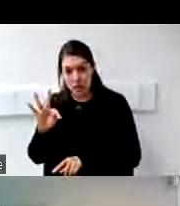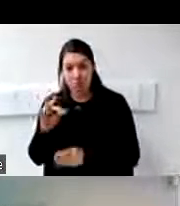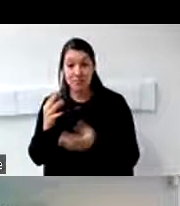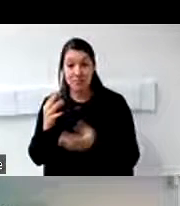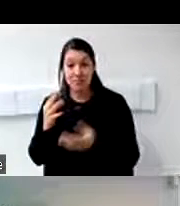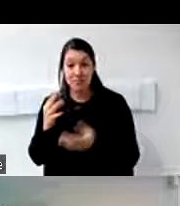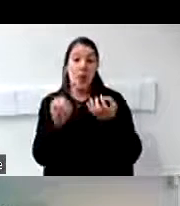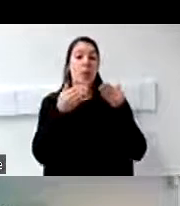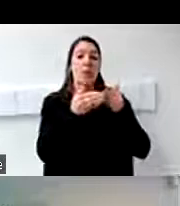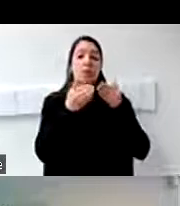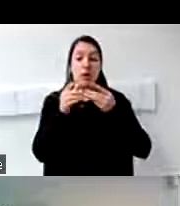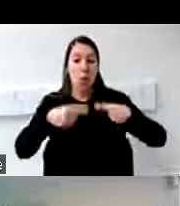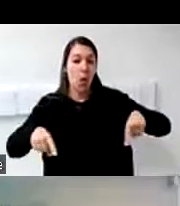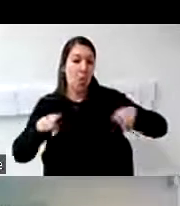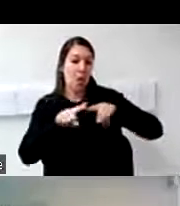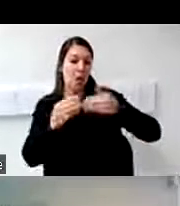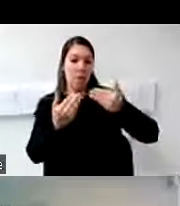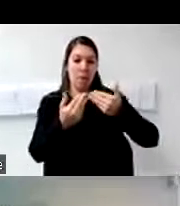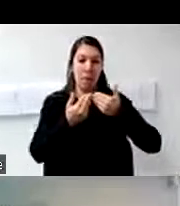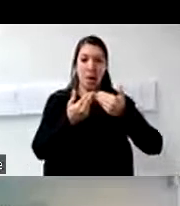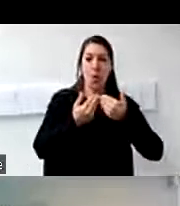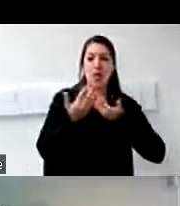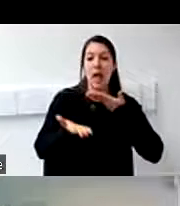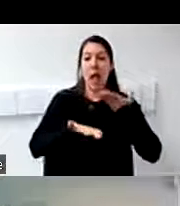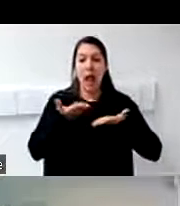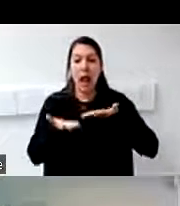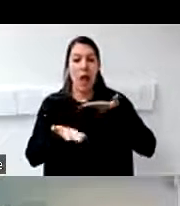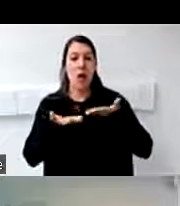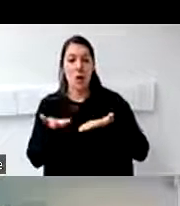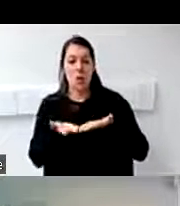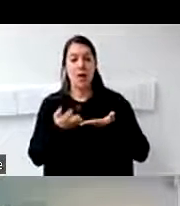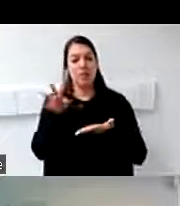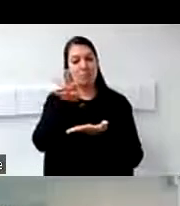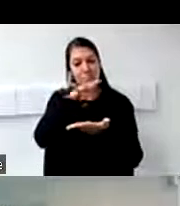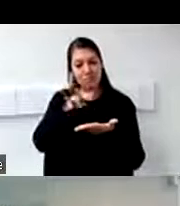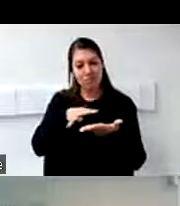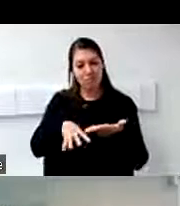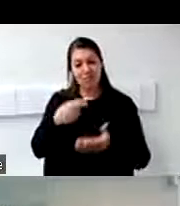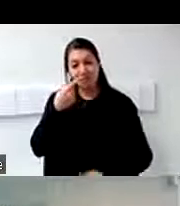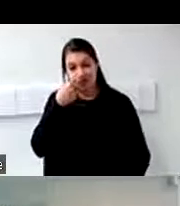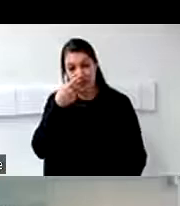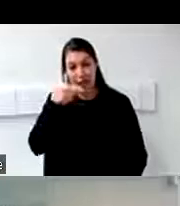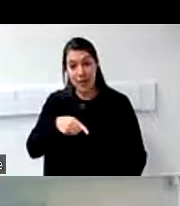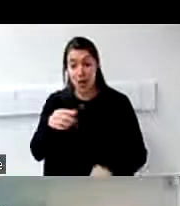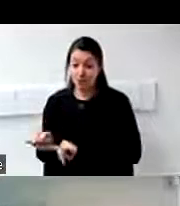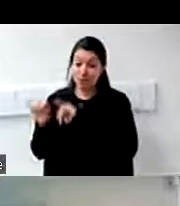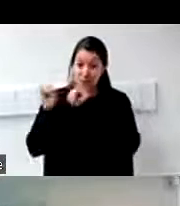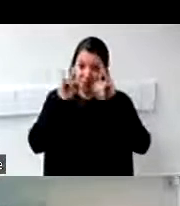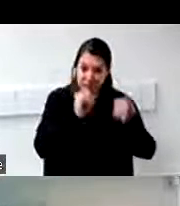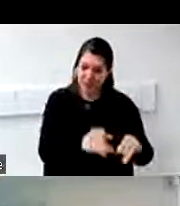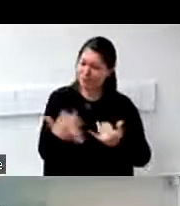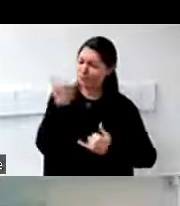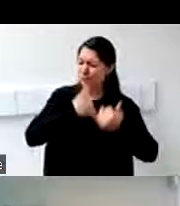alguna consulta, algo. Estoy leyendo ahí, muy interesante la jornada, muchísima